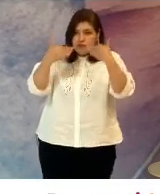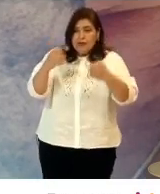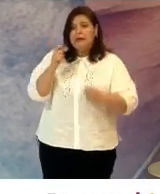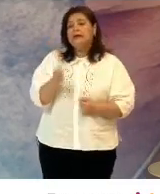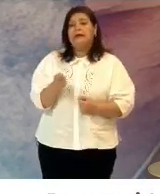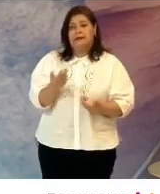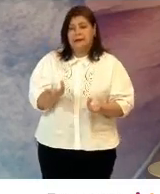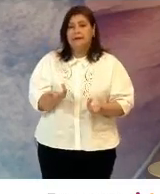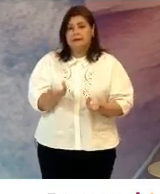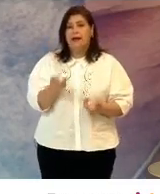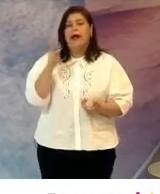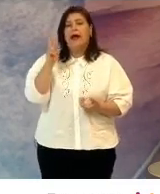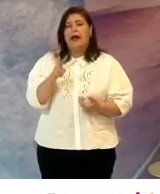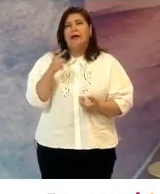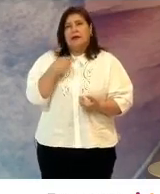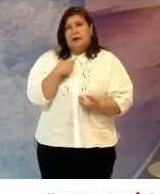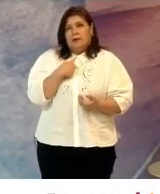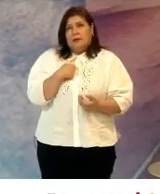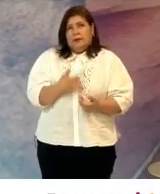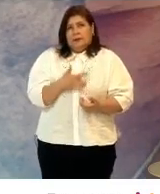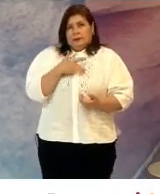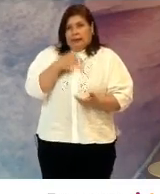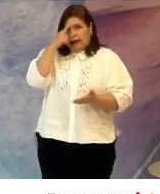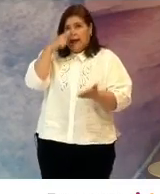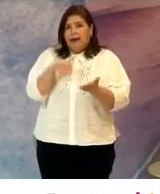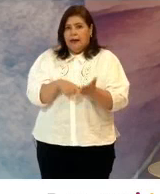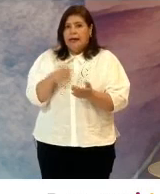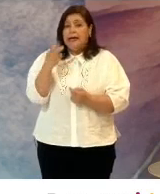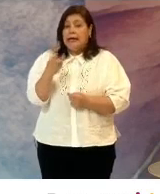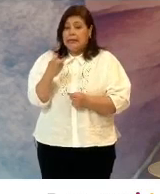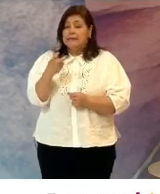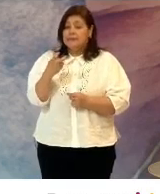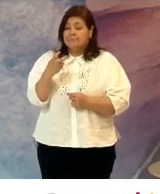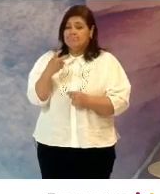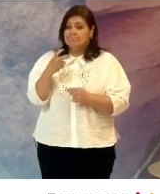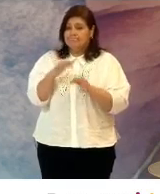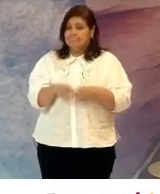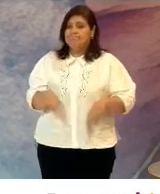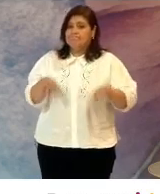es realmente lo que yo creo que es la esencia del liderazgo,